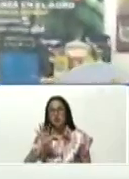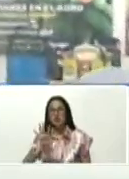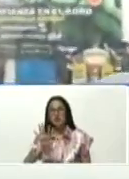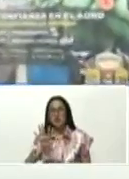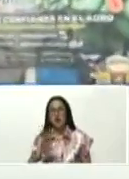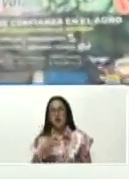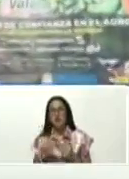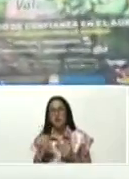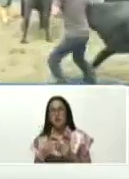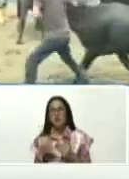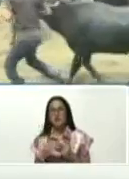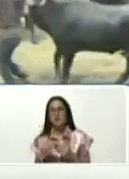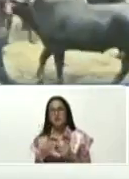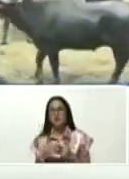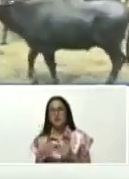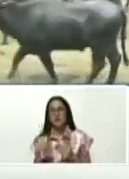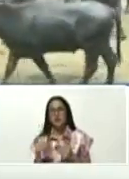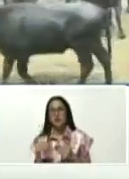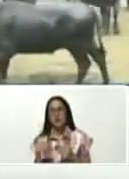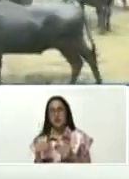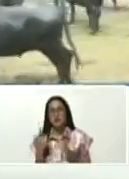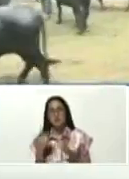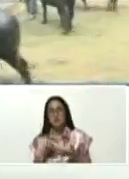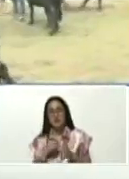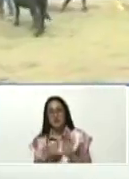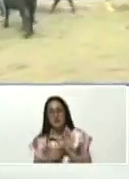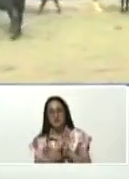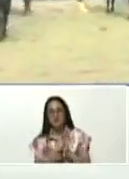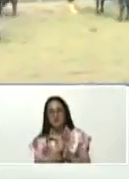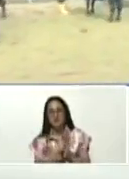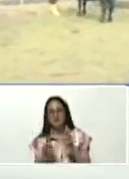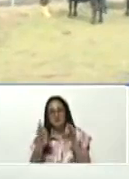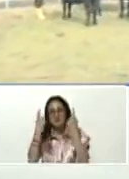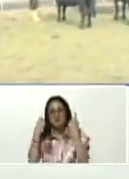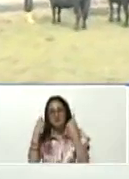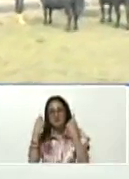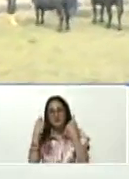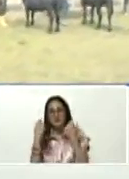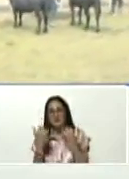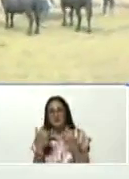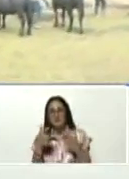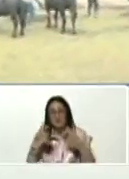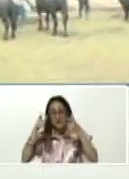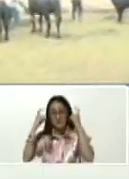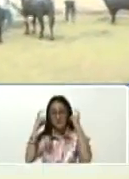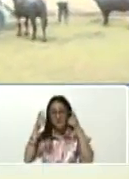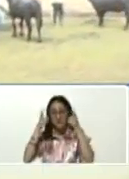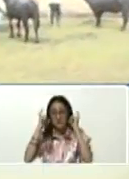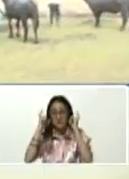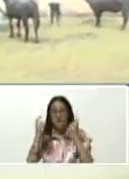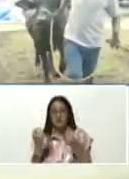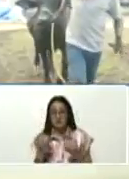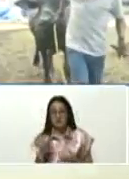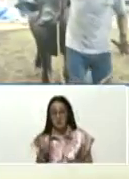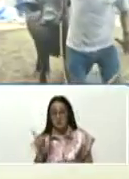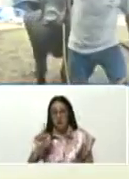kilo, la cual demuestra que la ganadería de los pequeños urrumiantes, tanto ovino como caprino, es de gran